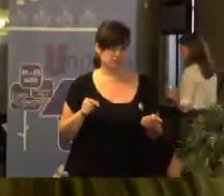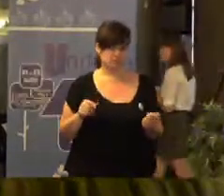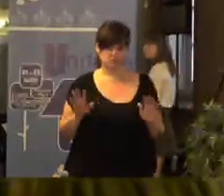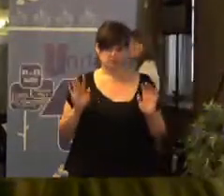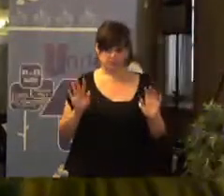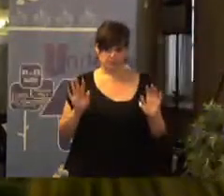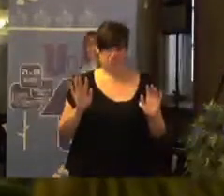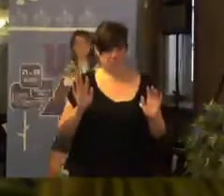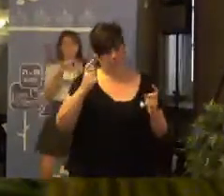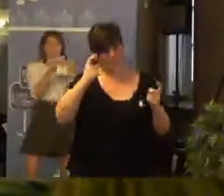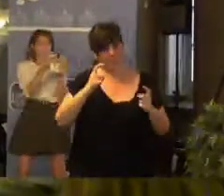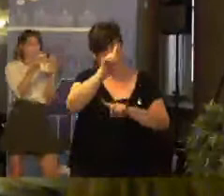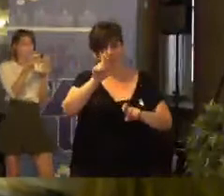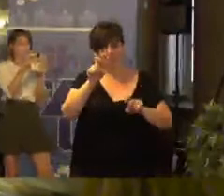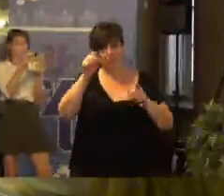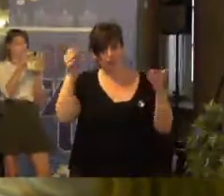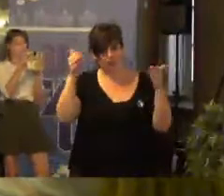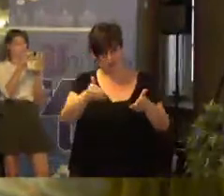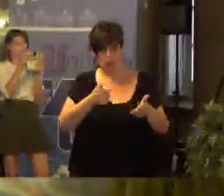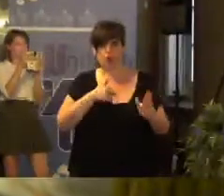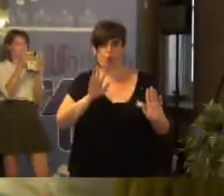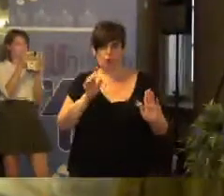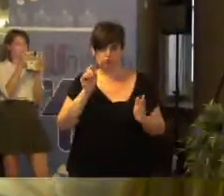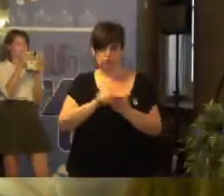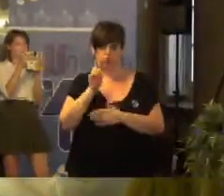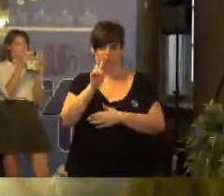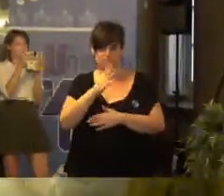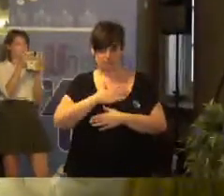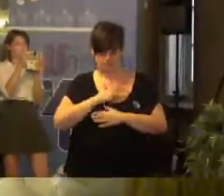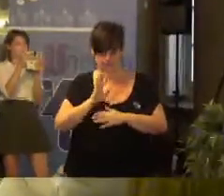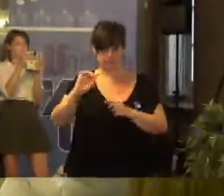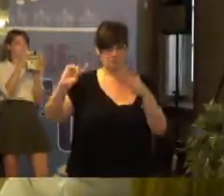por centrar a cuestión tal como a vexo. En primeiro lugar,